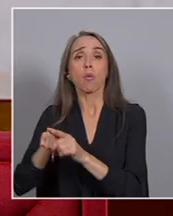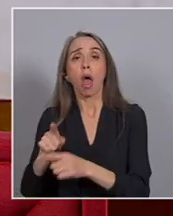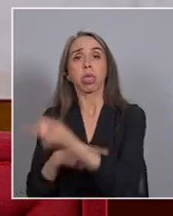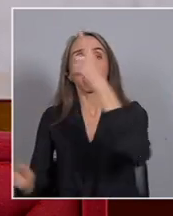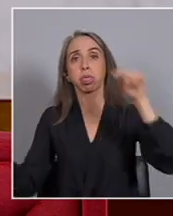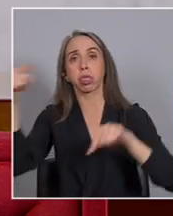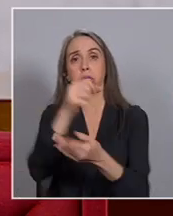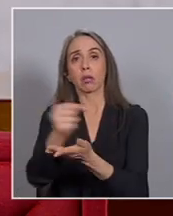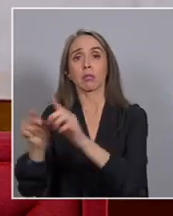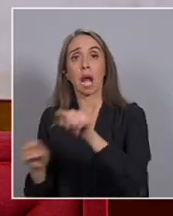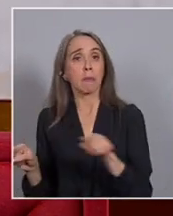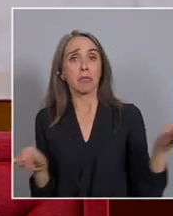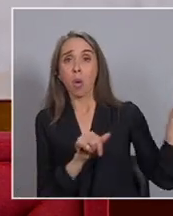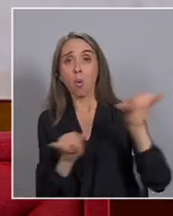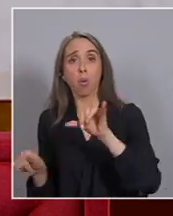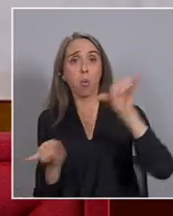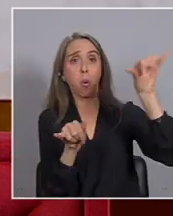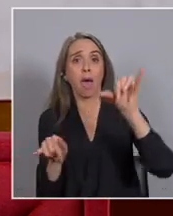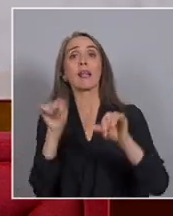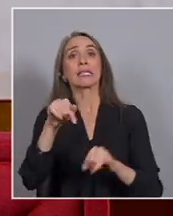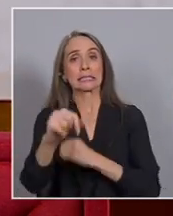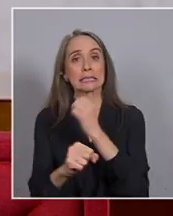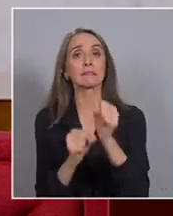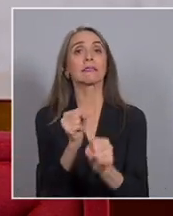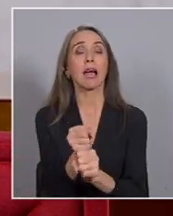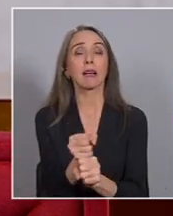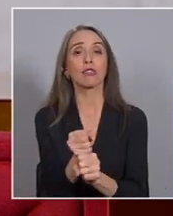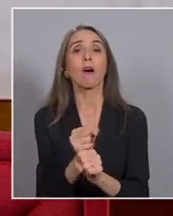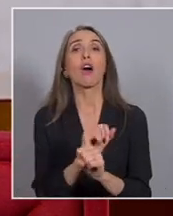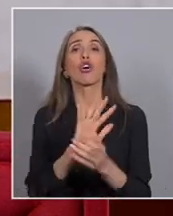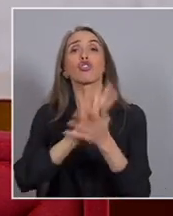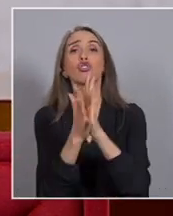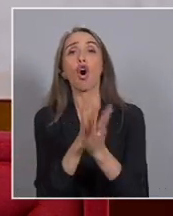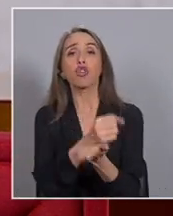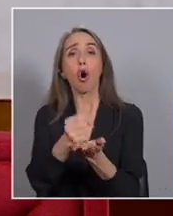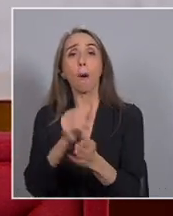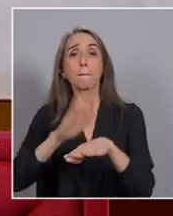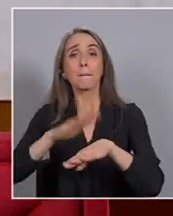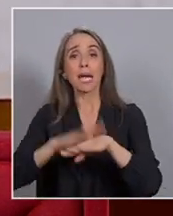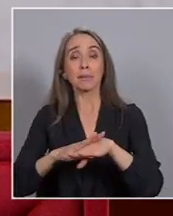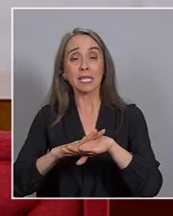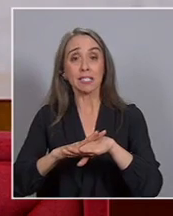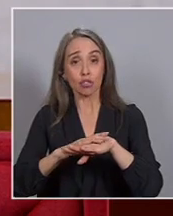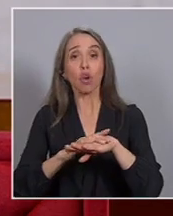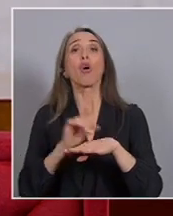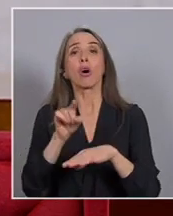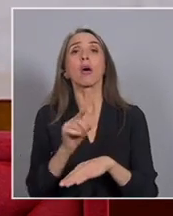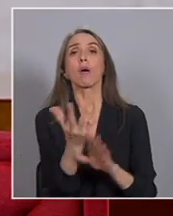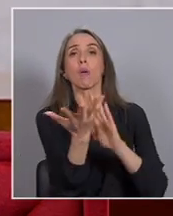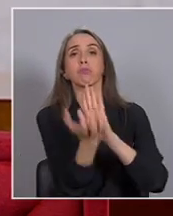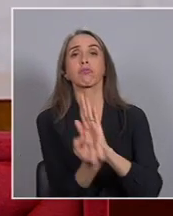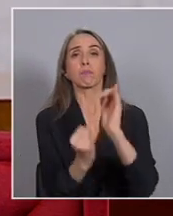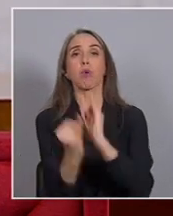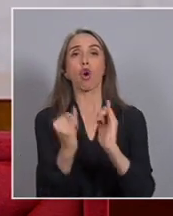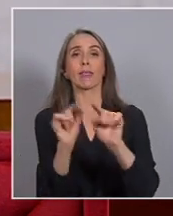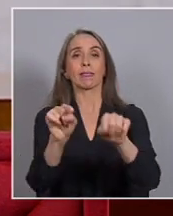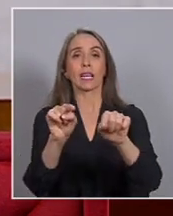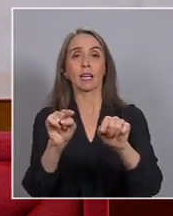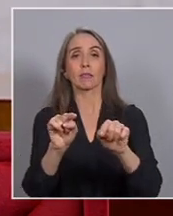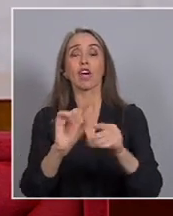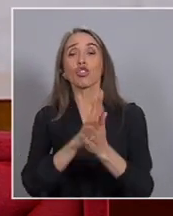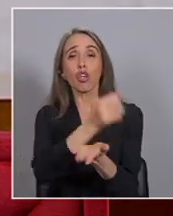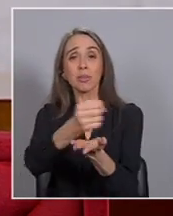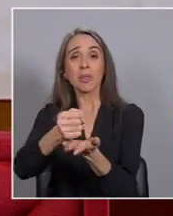Para ello, este año terminaremos de digitalizar los permisos sectoriales críticos para que toda